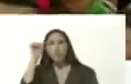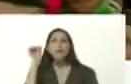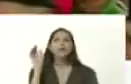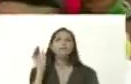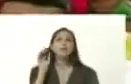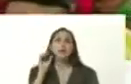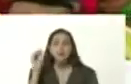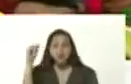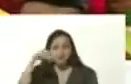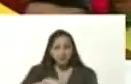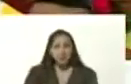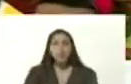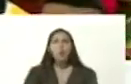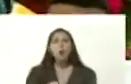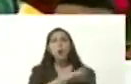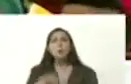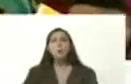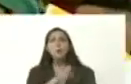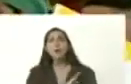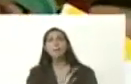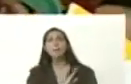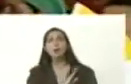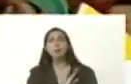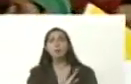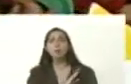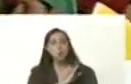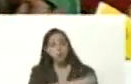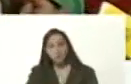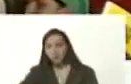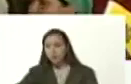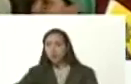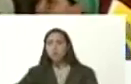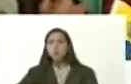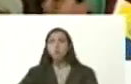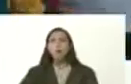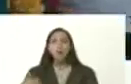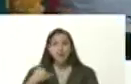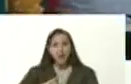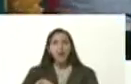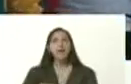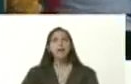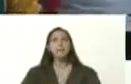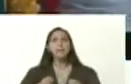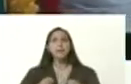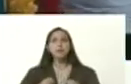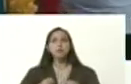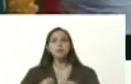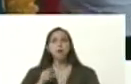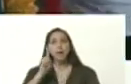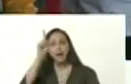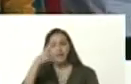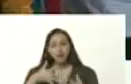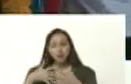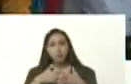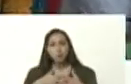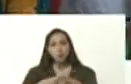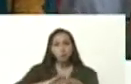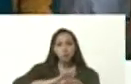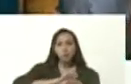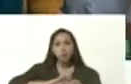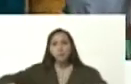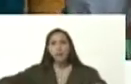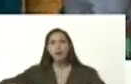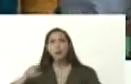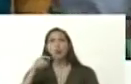Unidos. Que se ocupe de los niños y niñas que tiene presos en Estados Unidos, separados de sus padres. Que